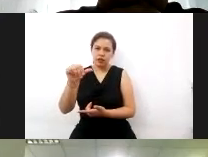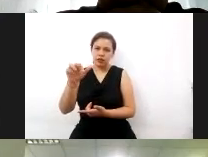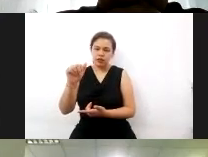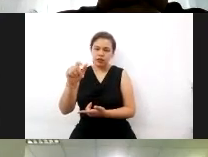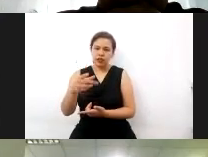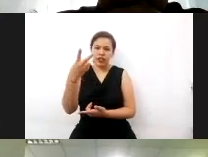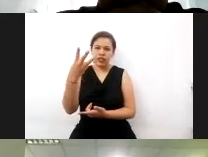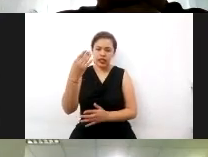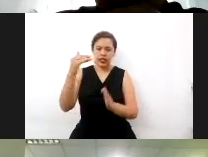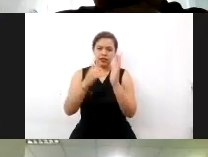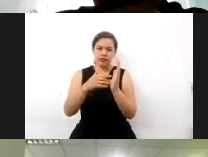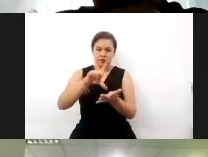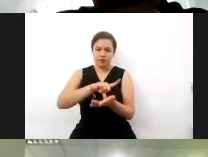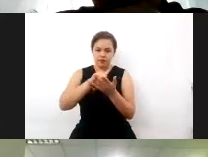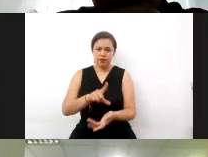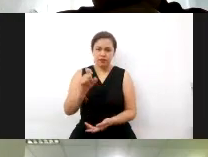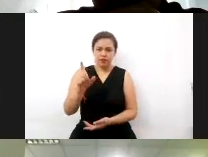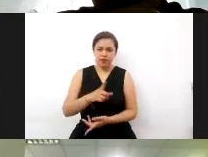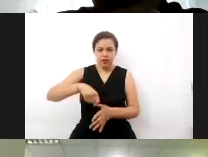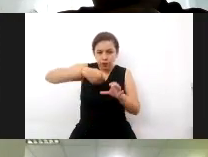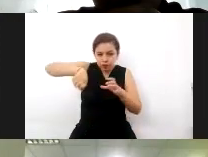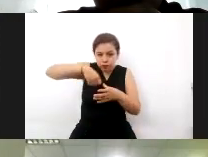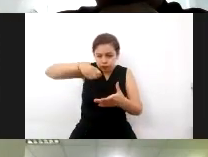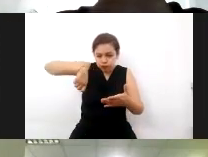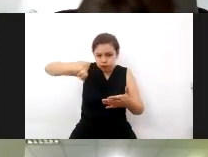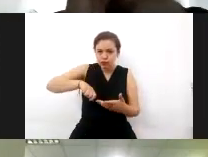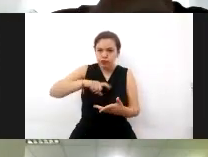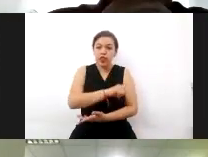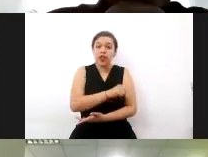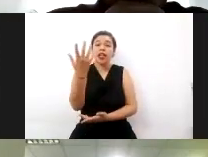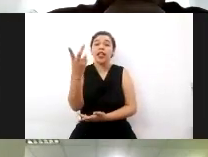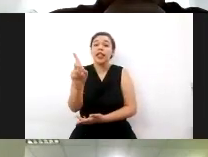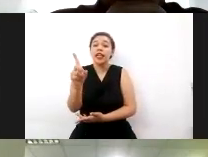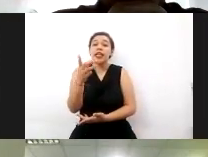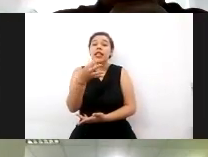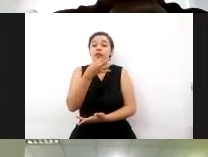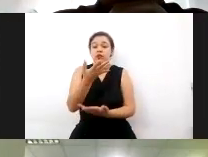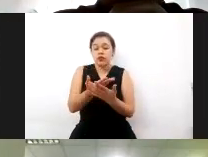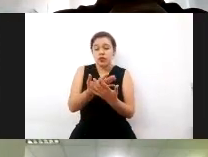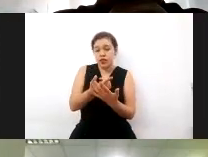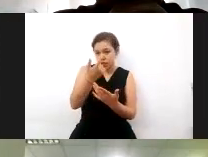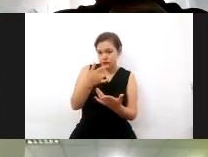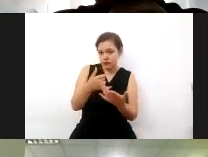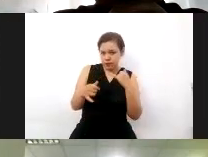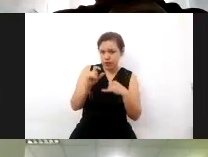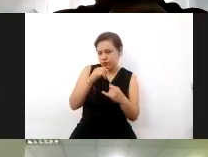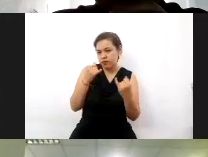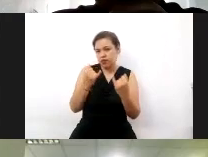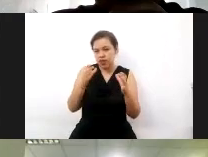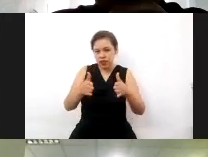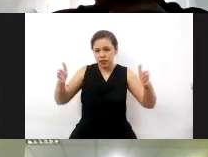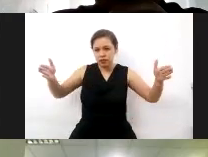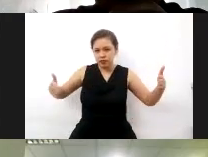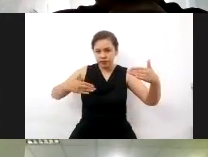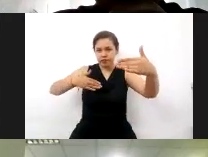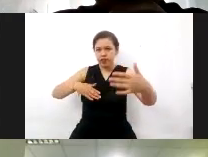clara. Se mezcla bien y se espera 30 minutos para usarla. Comúnmente esto lo utilizan mucho en piletas o en cisternas. Después